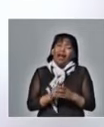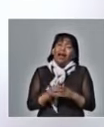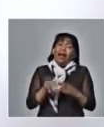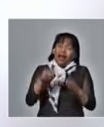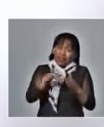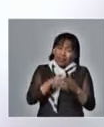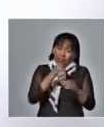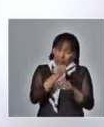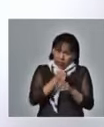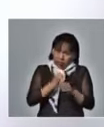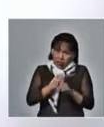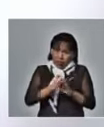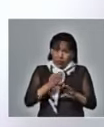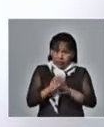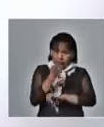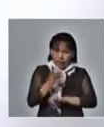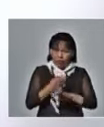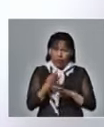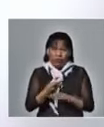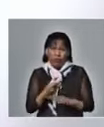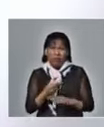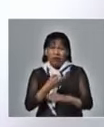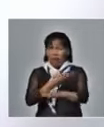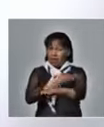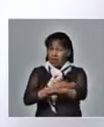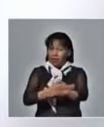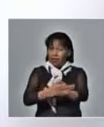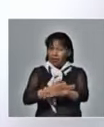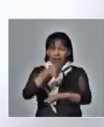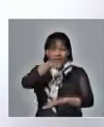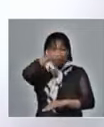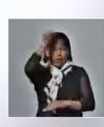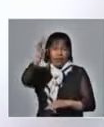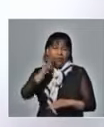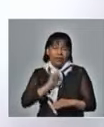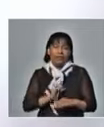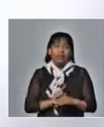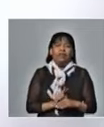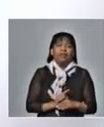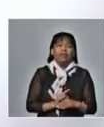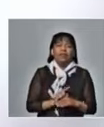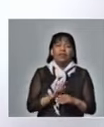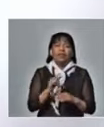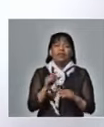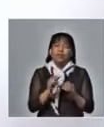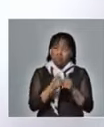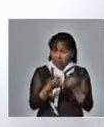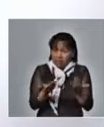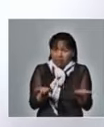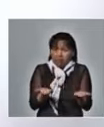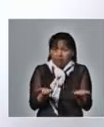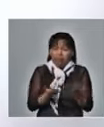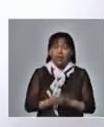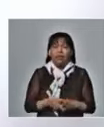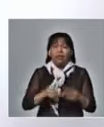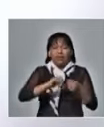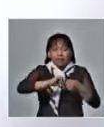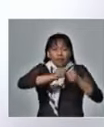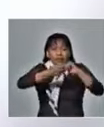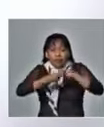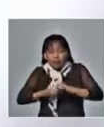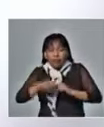está presidido por una familiar de la candidata del Partido Acción Nacional. Transformemos